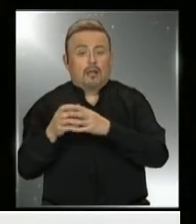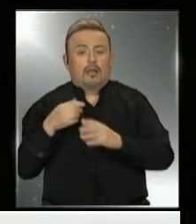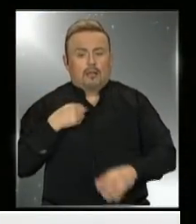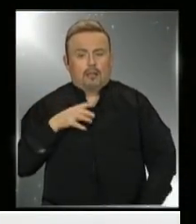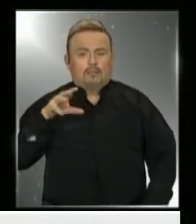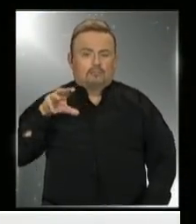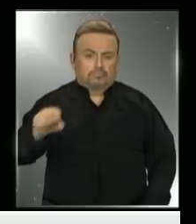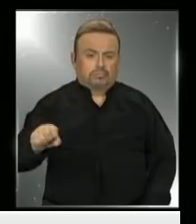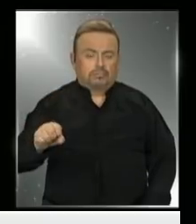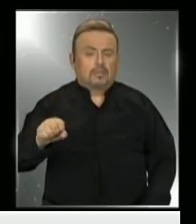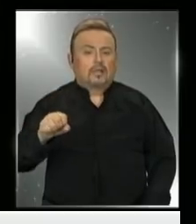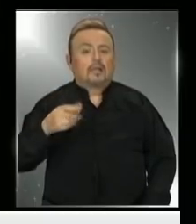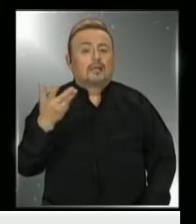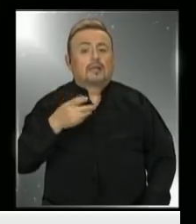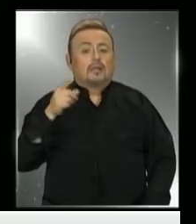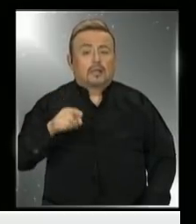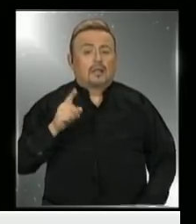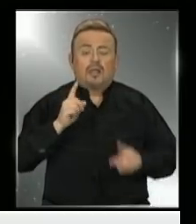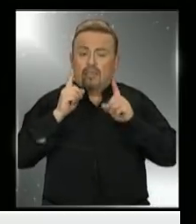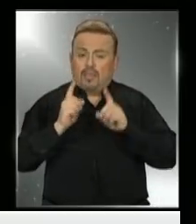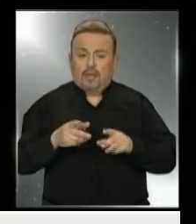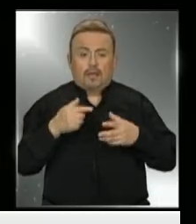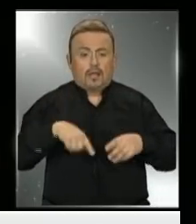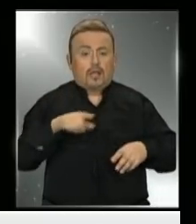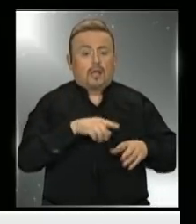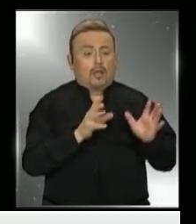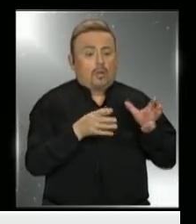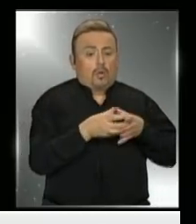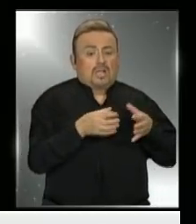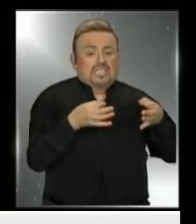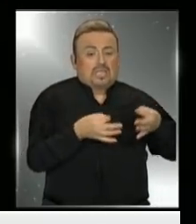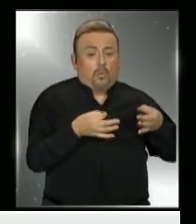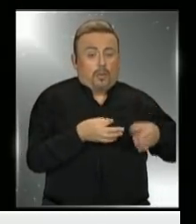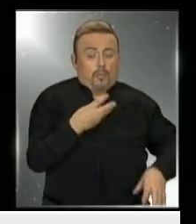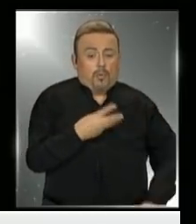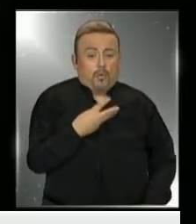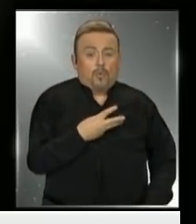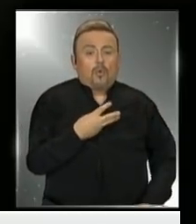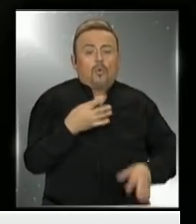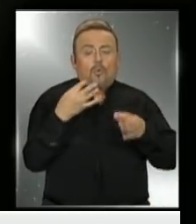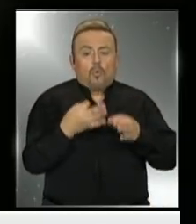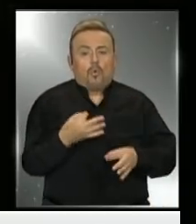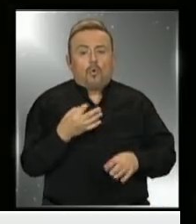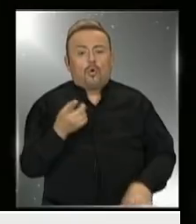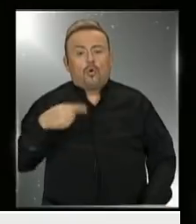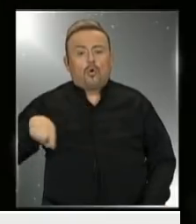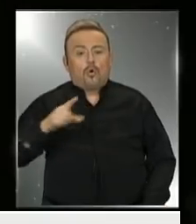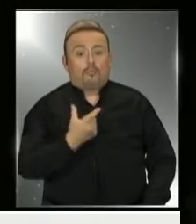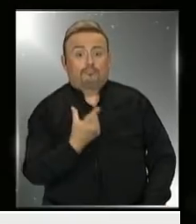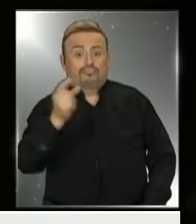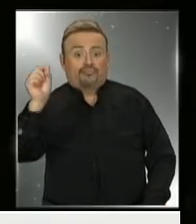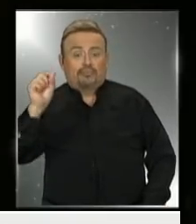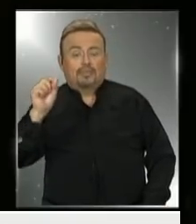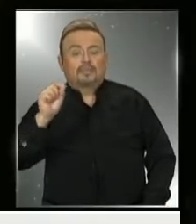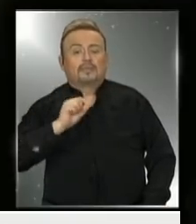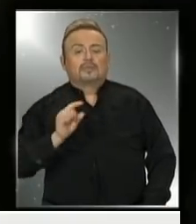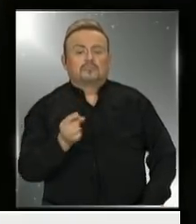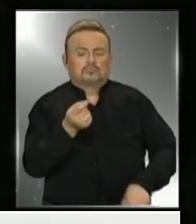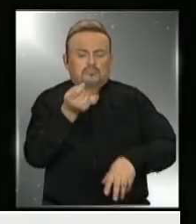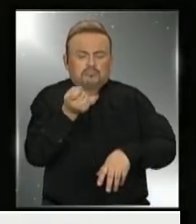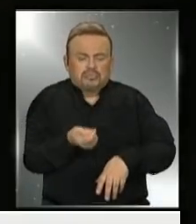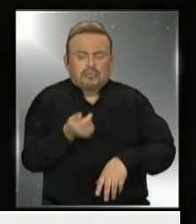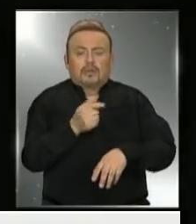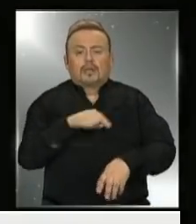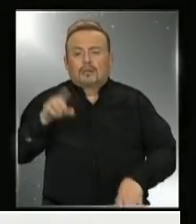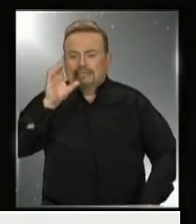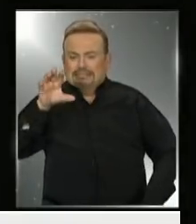para golpearlo. La pelea tuvo que ser controlada por los equipos de seguridad, momento en que se dio la fuga, pero que esta vez solo duraría unos